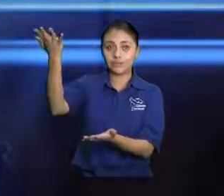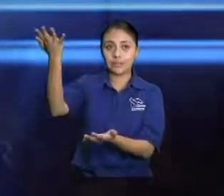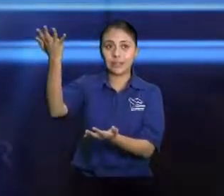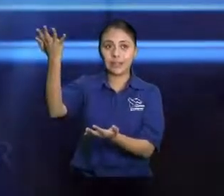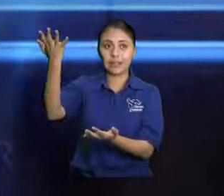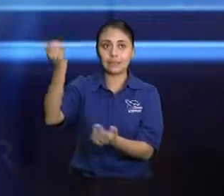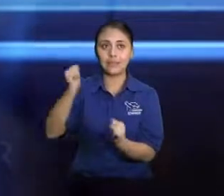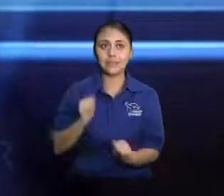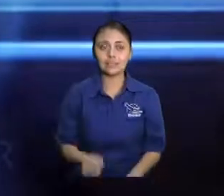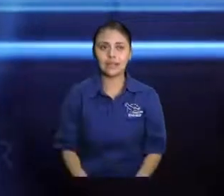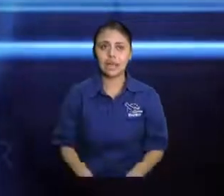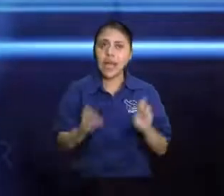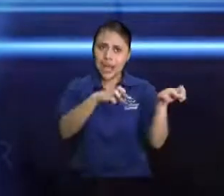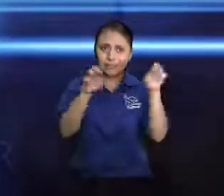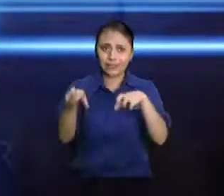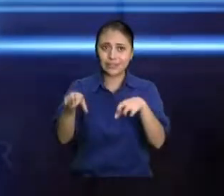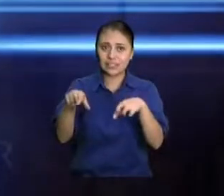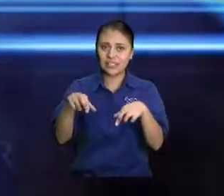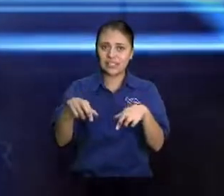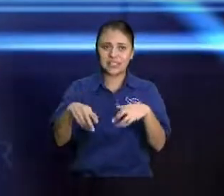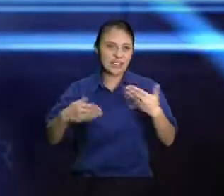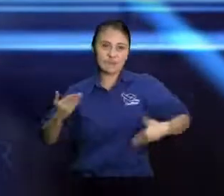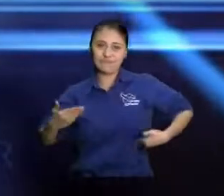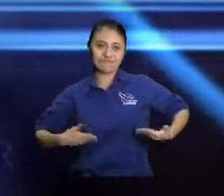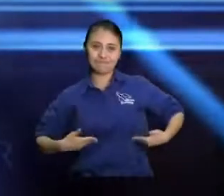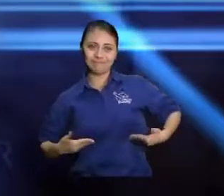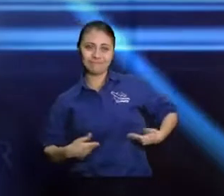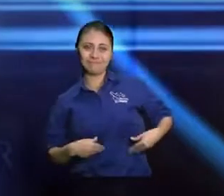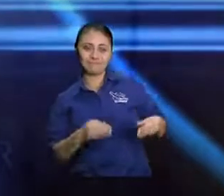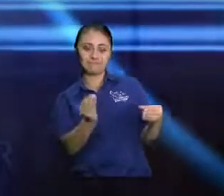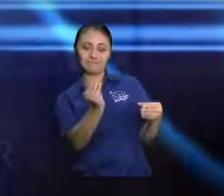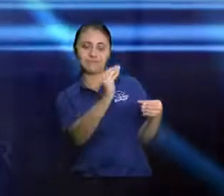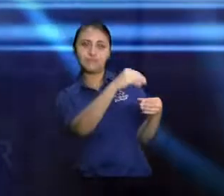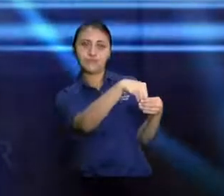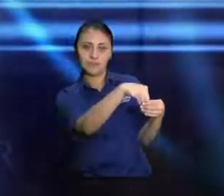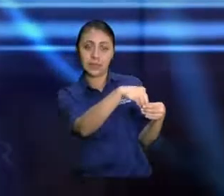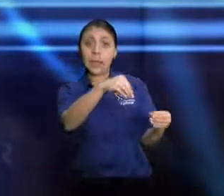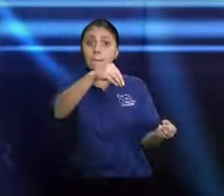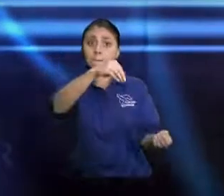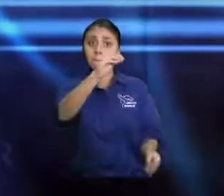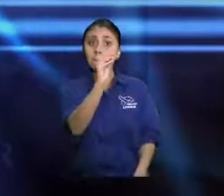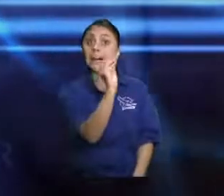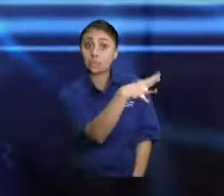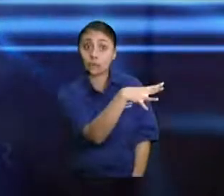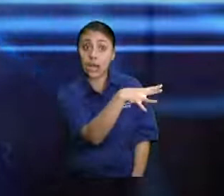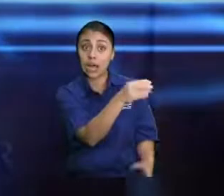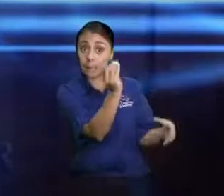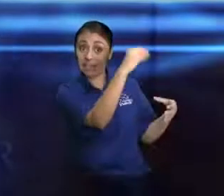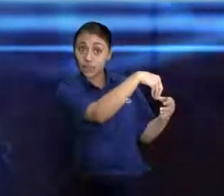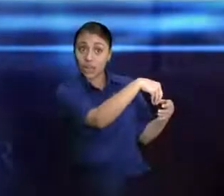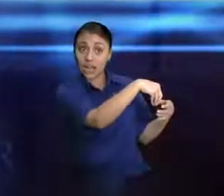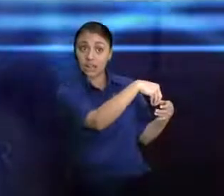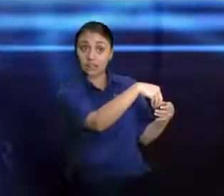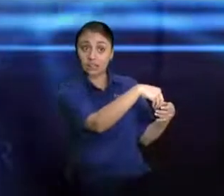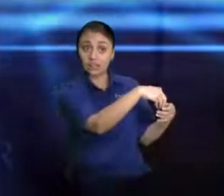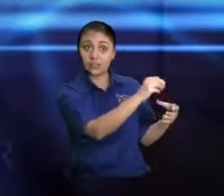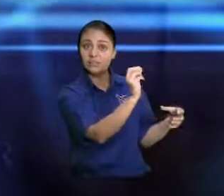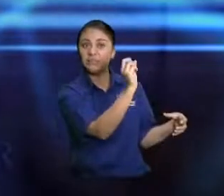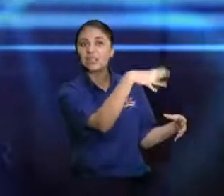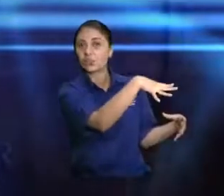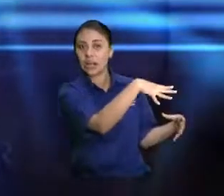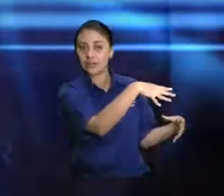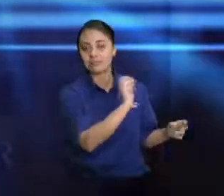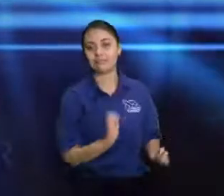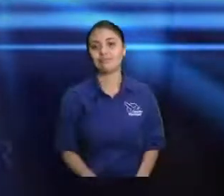que mete basura en los alfolíes en vez de una ofrenda. ¿Eso sucede?